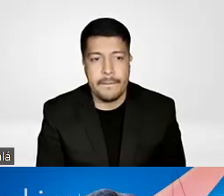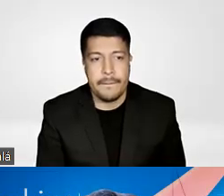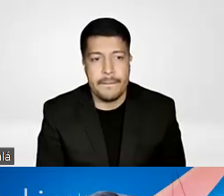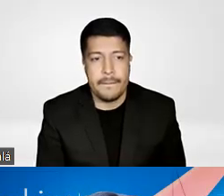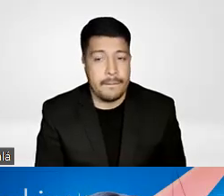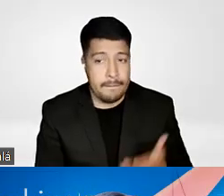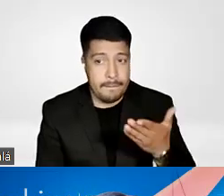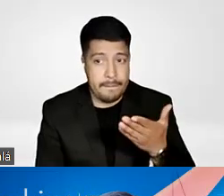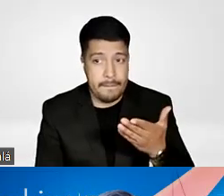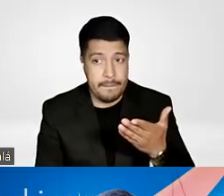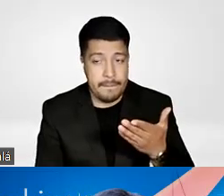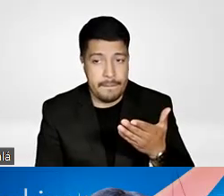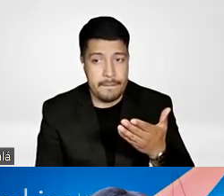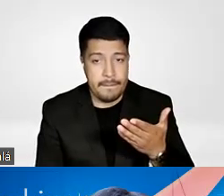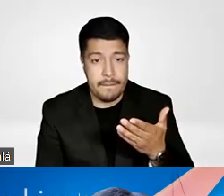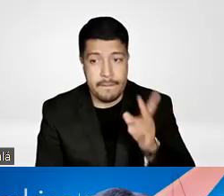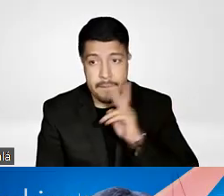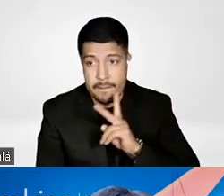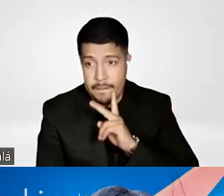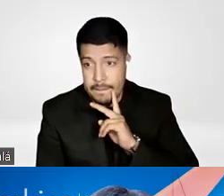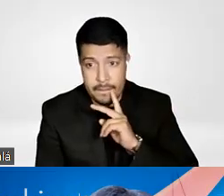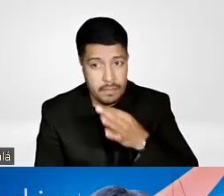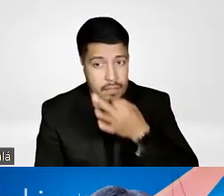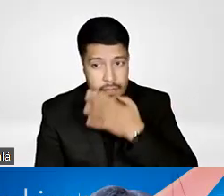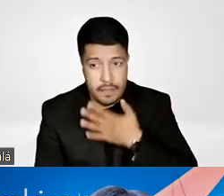confirmen si se va escuchando, ¿ok?